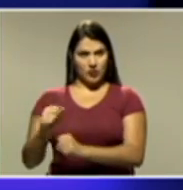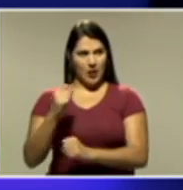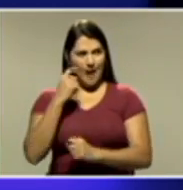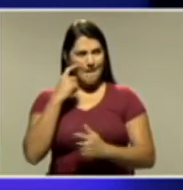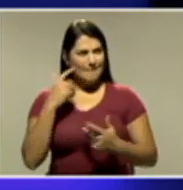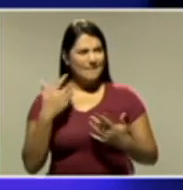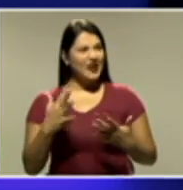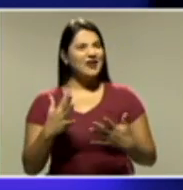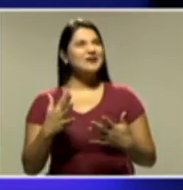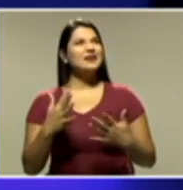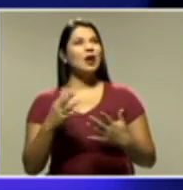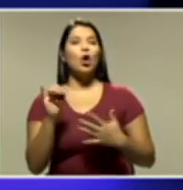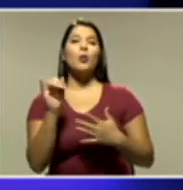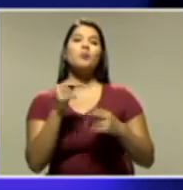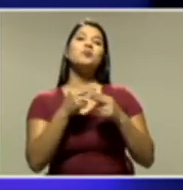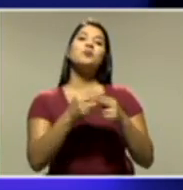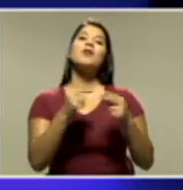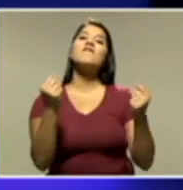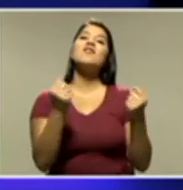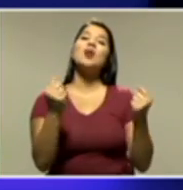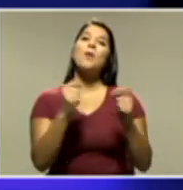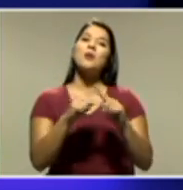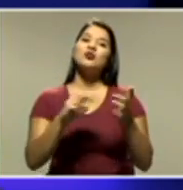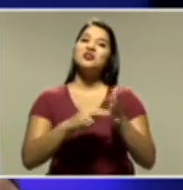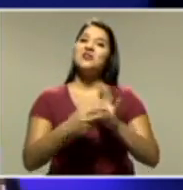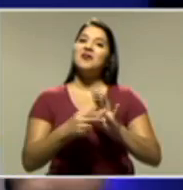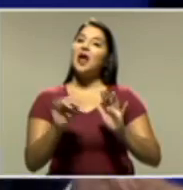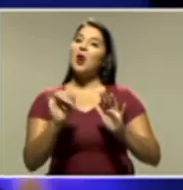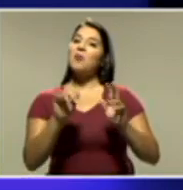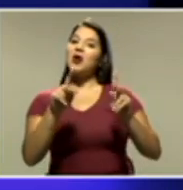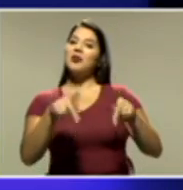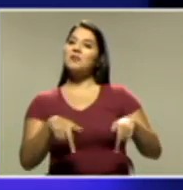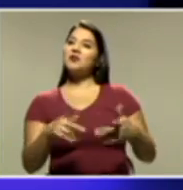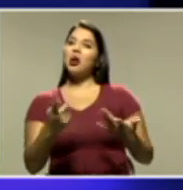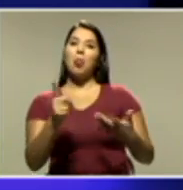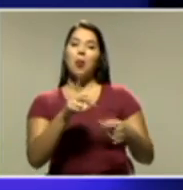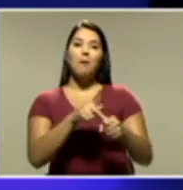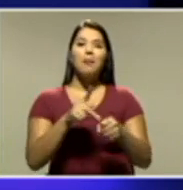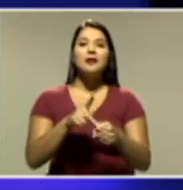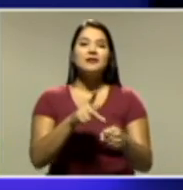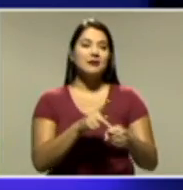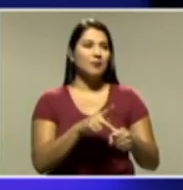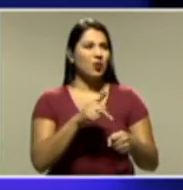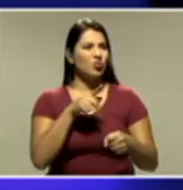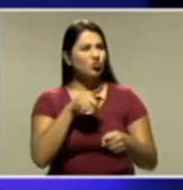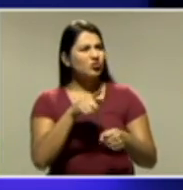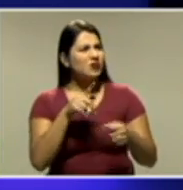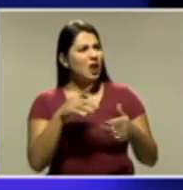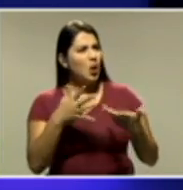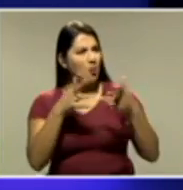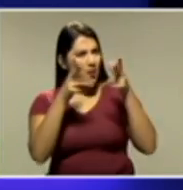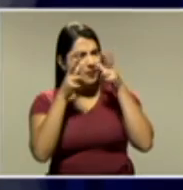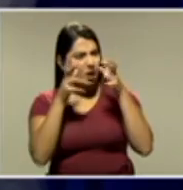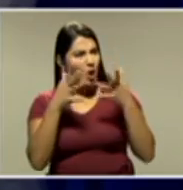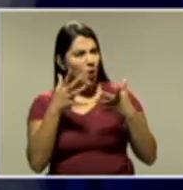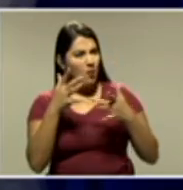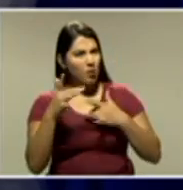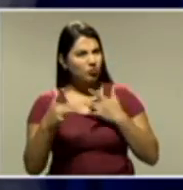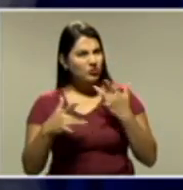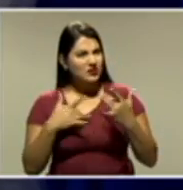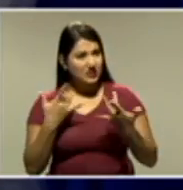frío, recontrafrío. ¿Cuál es la previsión que ustedes hacen? ¿Cómo lo sienten ustedes, el